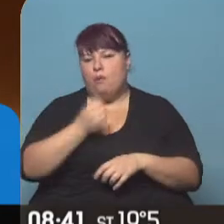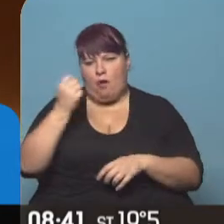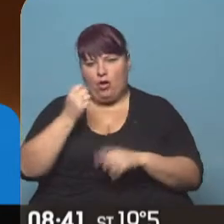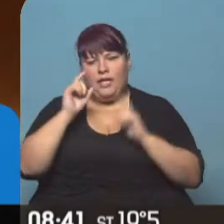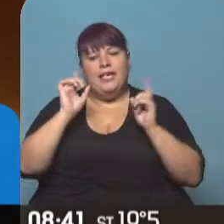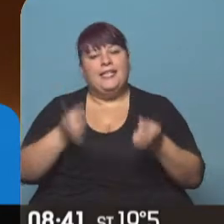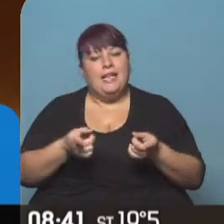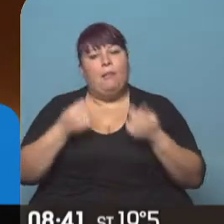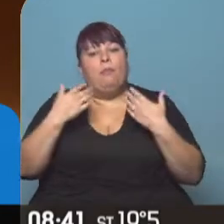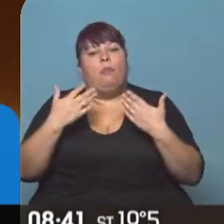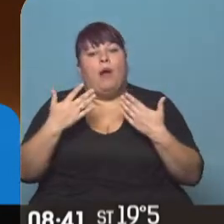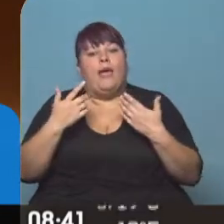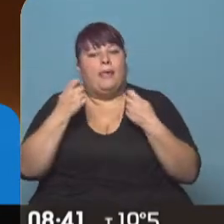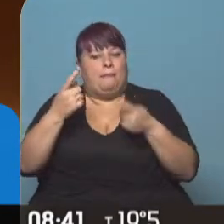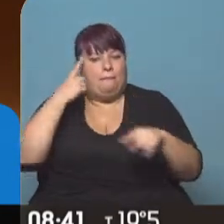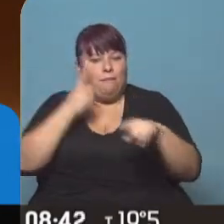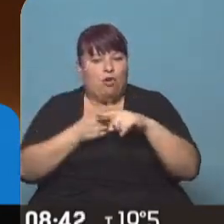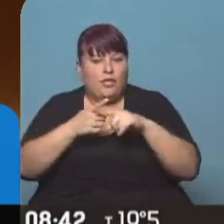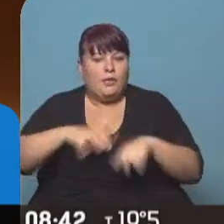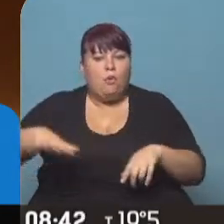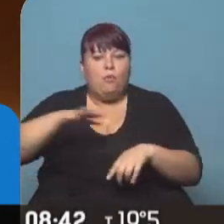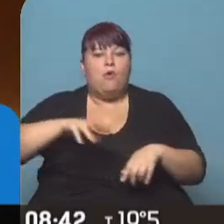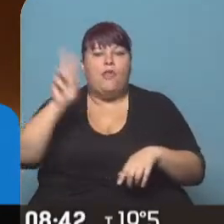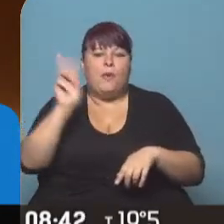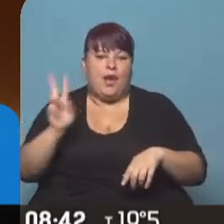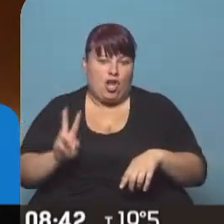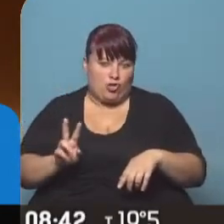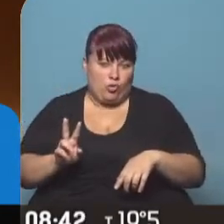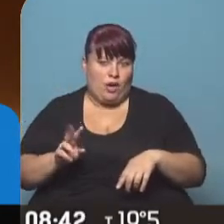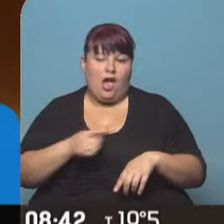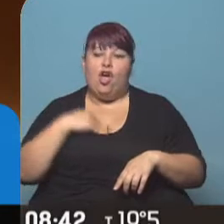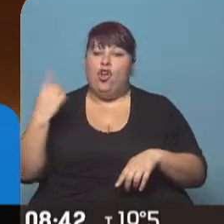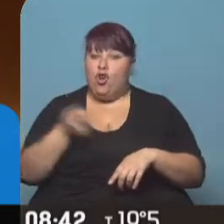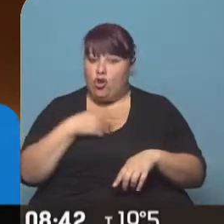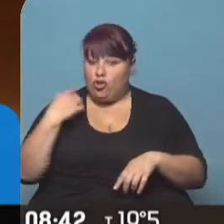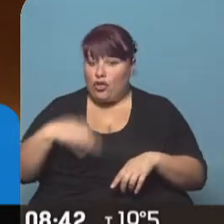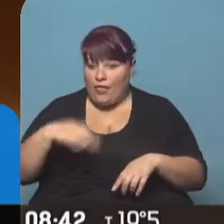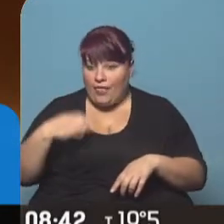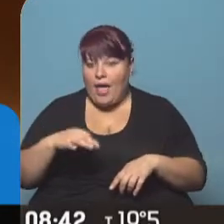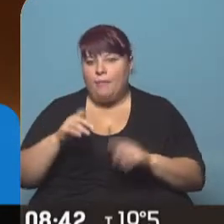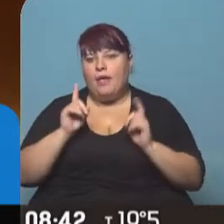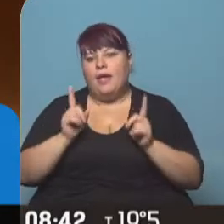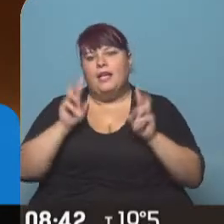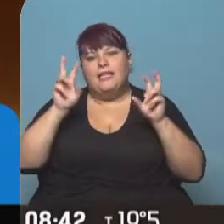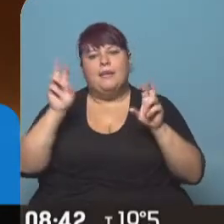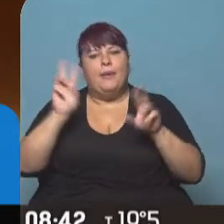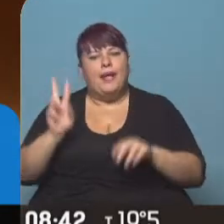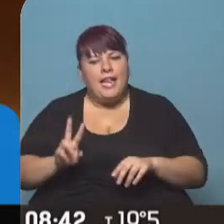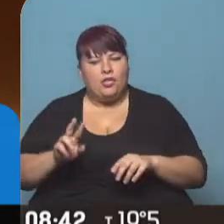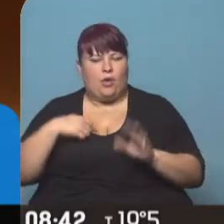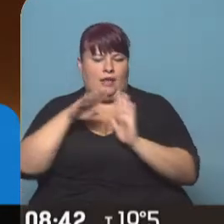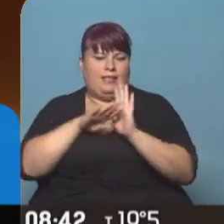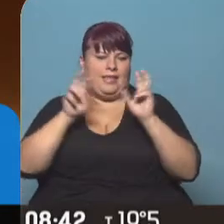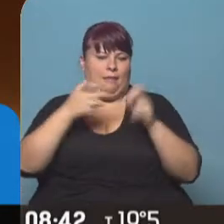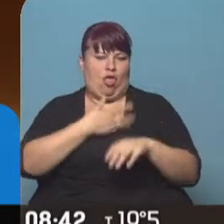la posibilidad de darle esperanza al pueblo venezolano en lo que nosotros debemos es mantener el tema de venezuela en nuestra